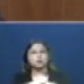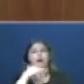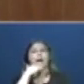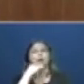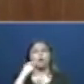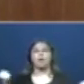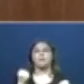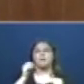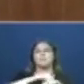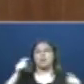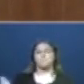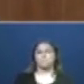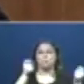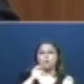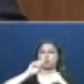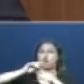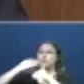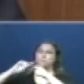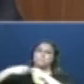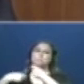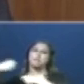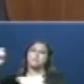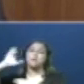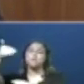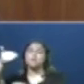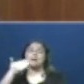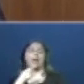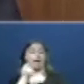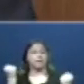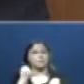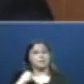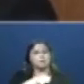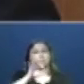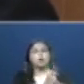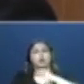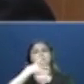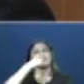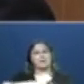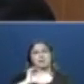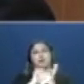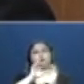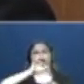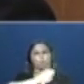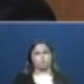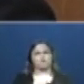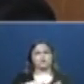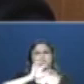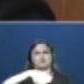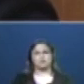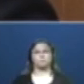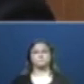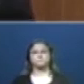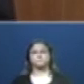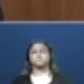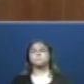promoción y comercialización en el exterior organizadas por la junta estamos promoviendo su participación en licitaciones internacionales